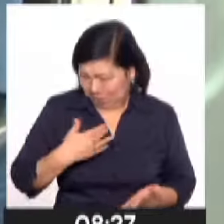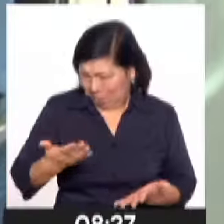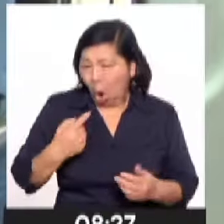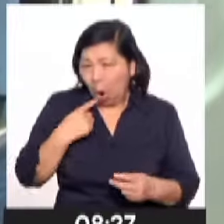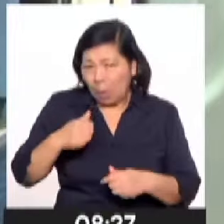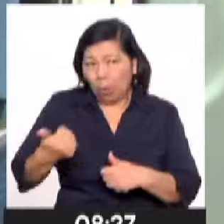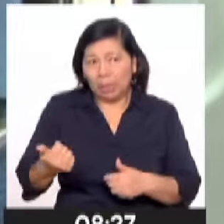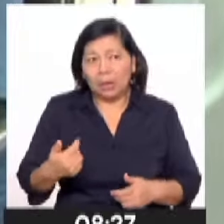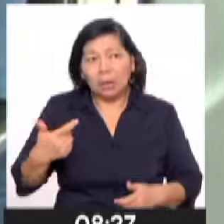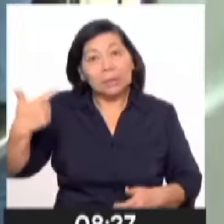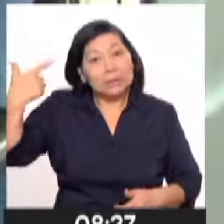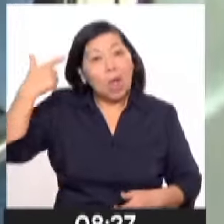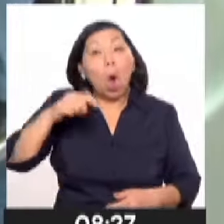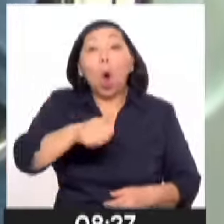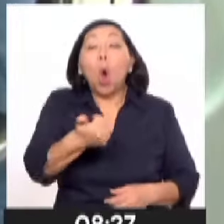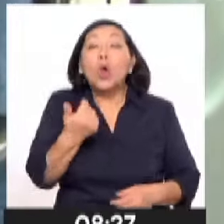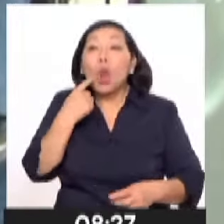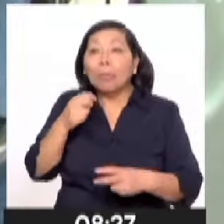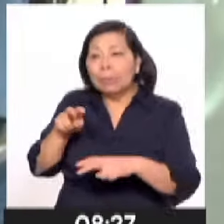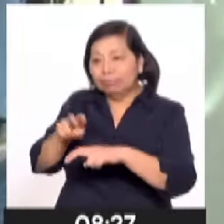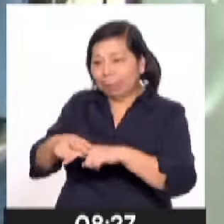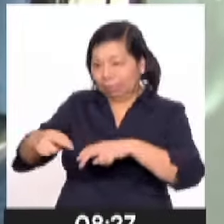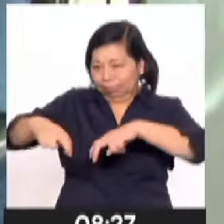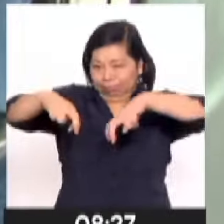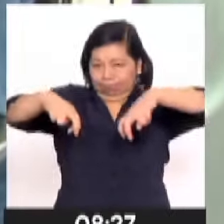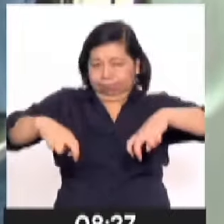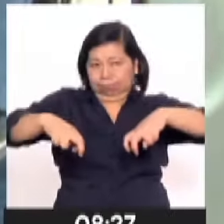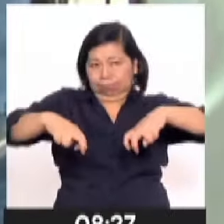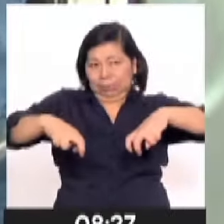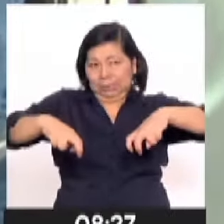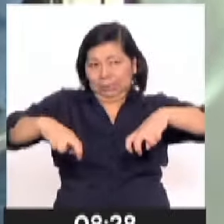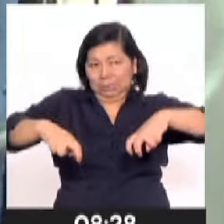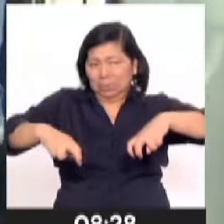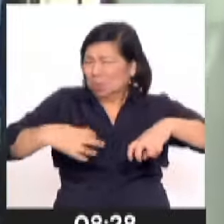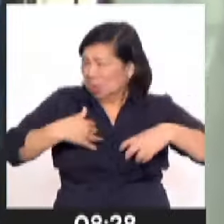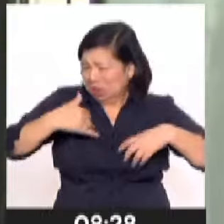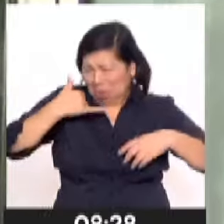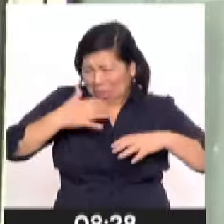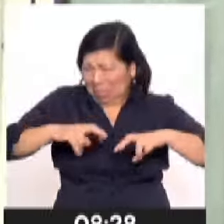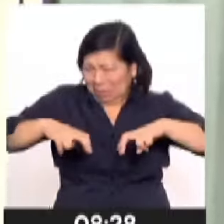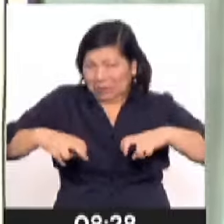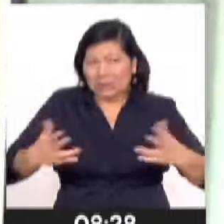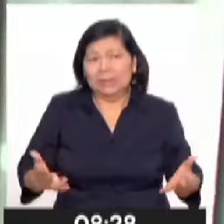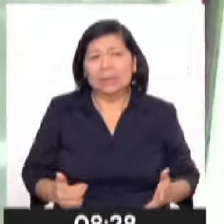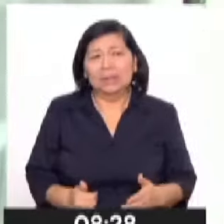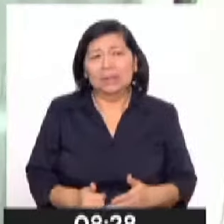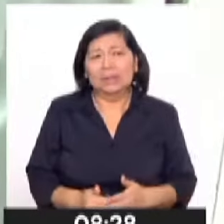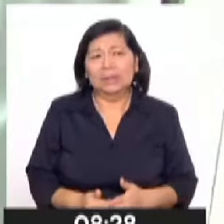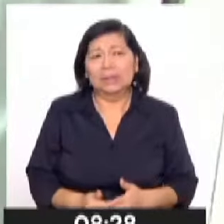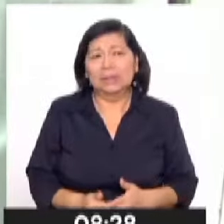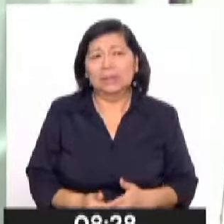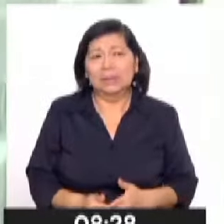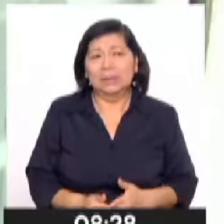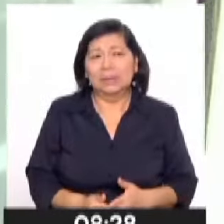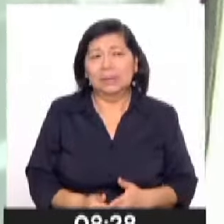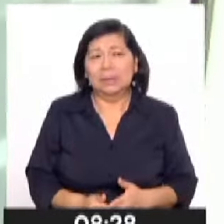Entonces, a él le apuntaron en la cabeza. Den los celulares. Entonces, yo no tengo celular, le dije así. Entonces, agarró y